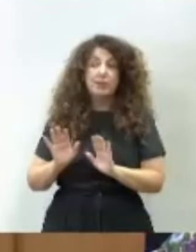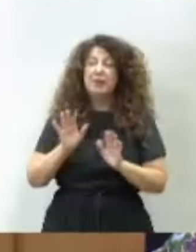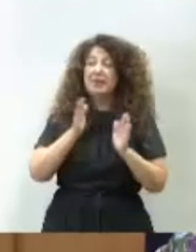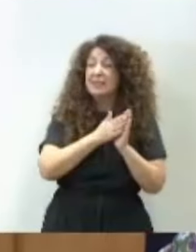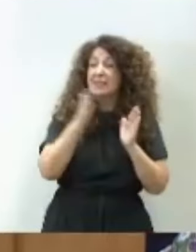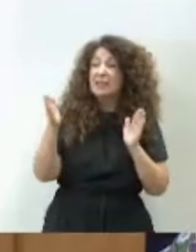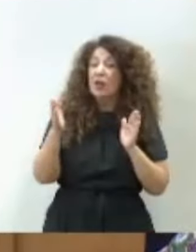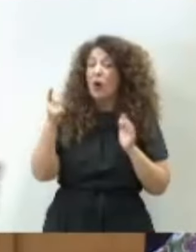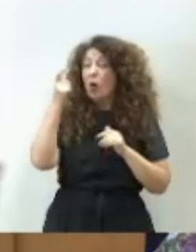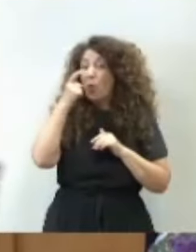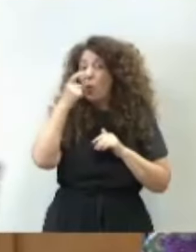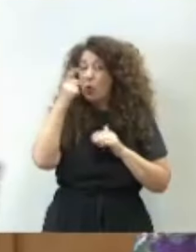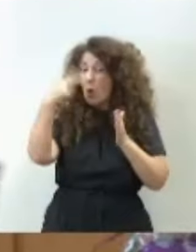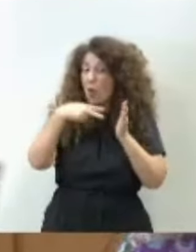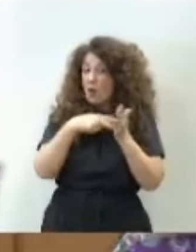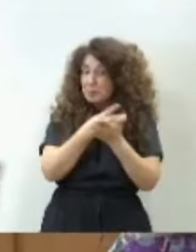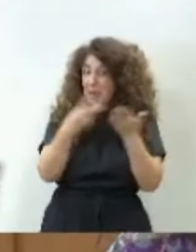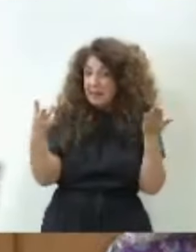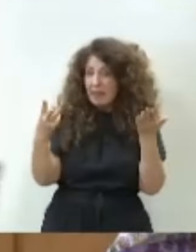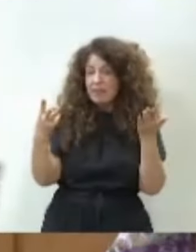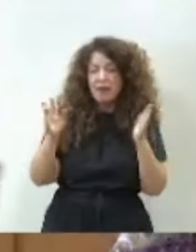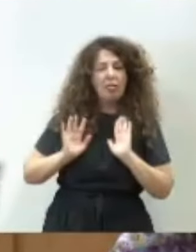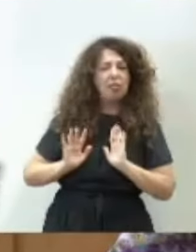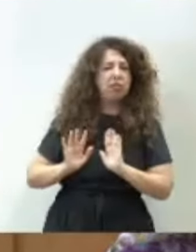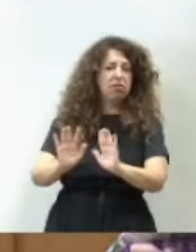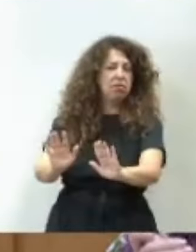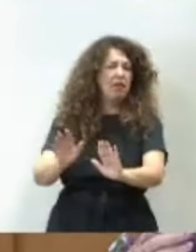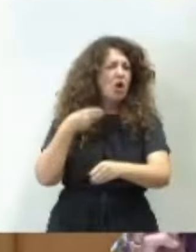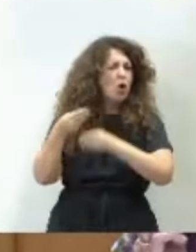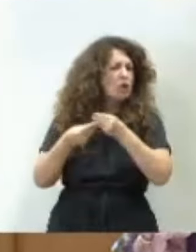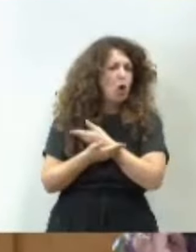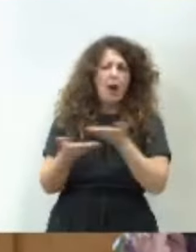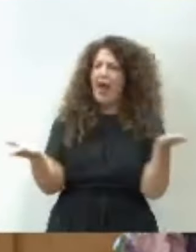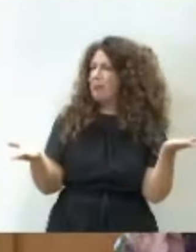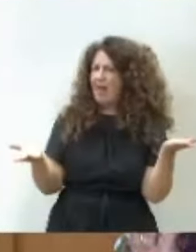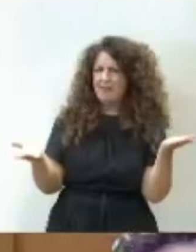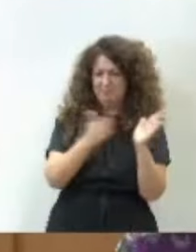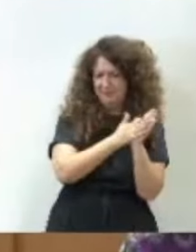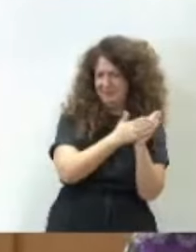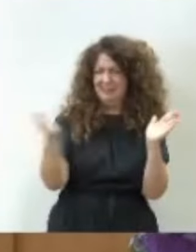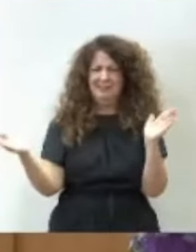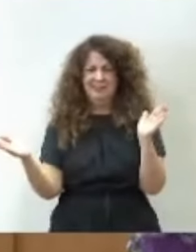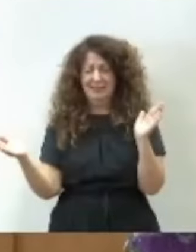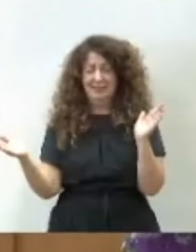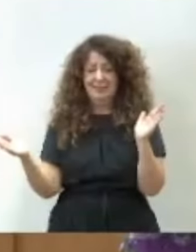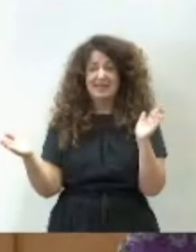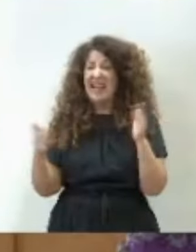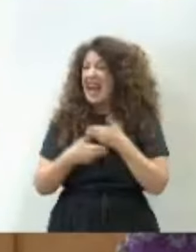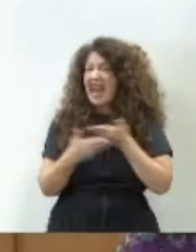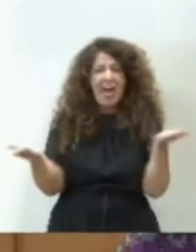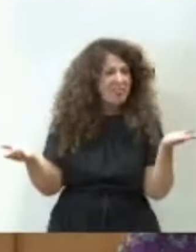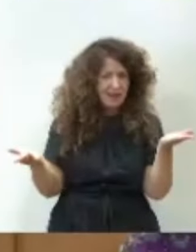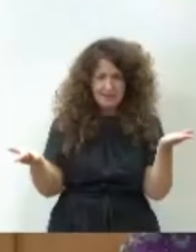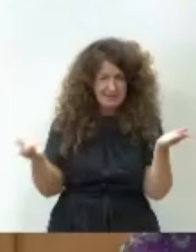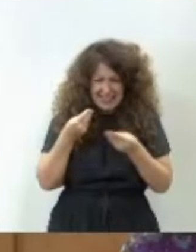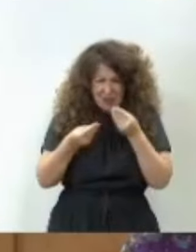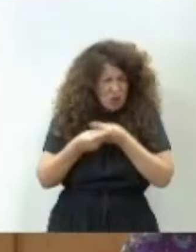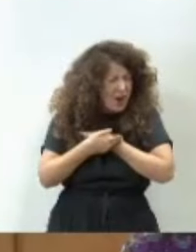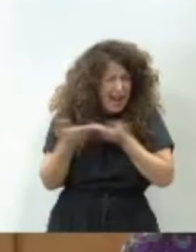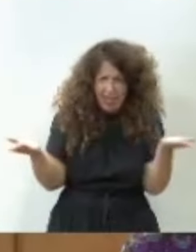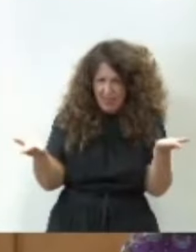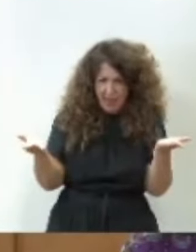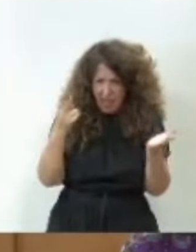2018... nadie hizo absolutamente nada al respecto. y nada es nada. Tuvimos